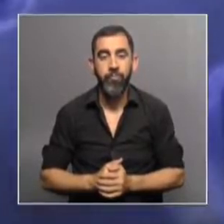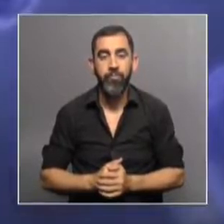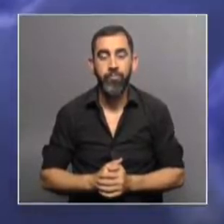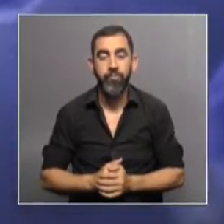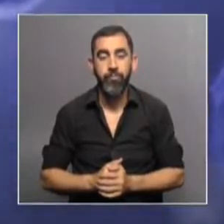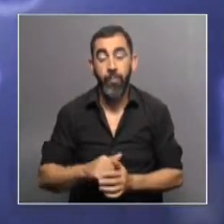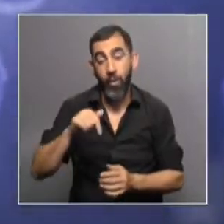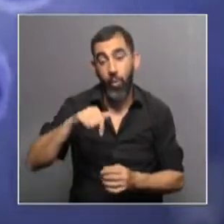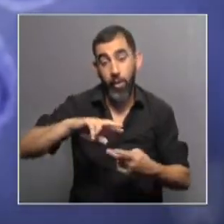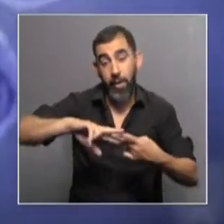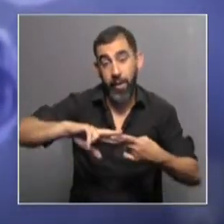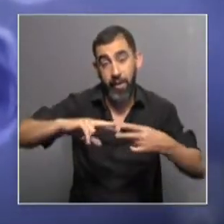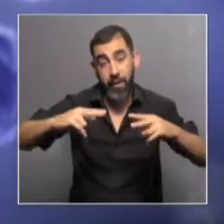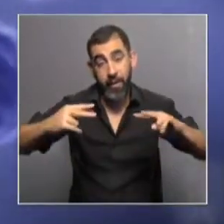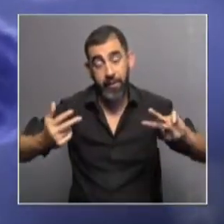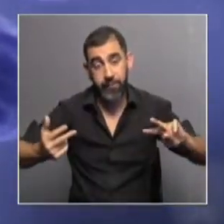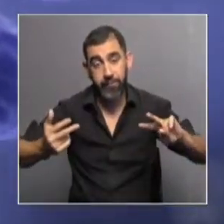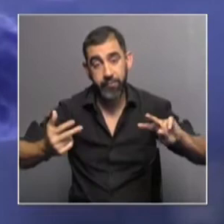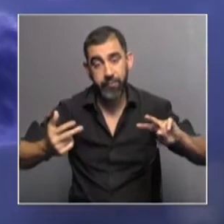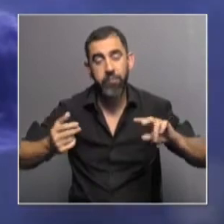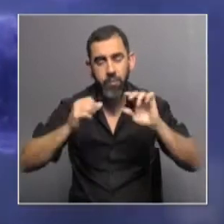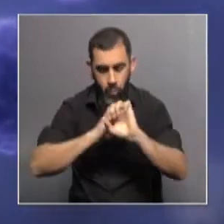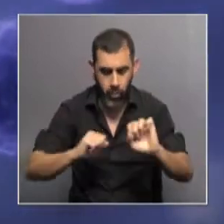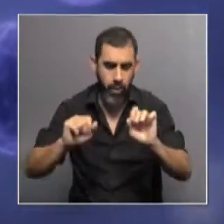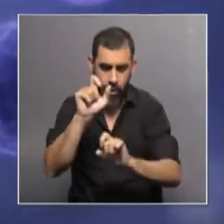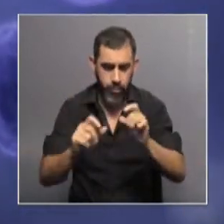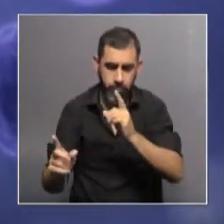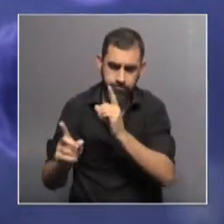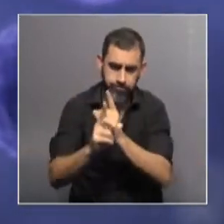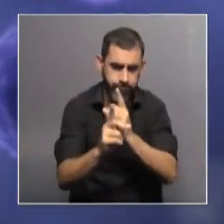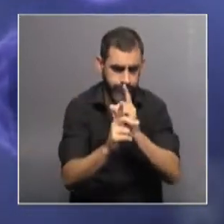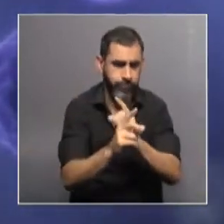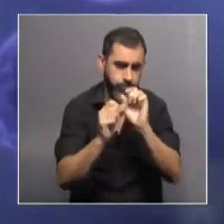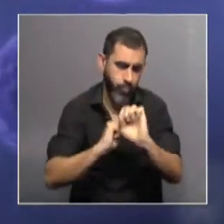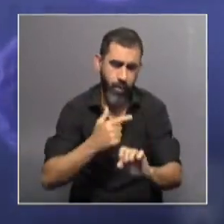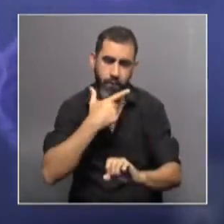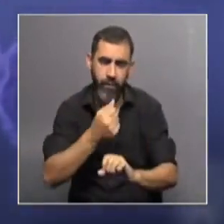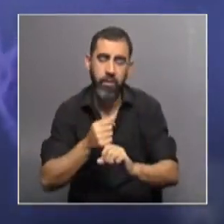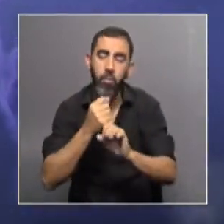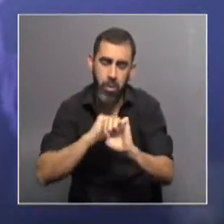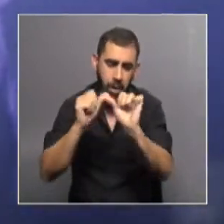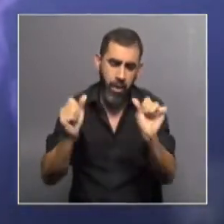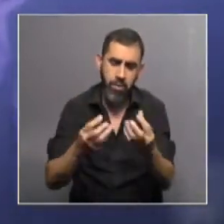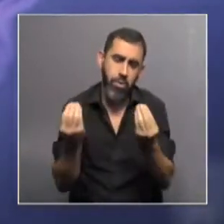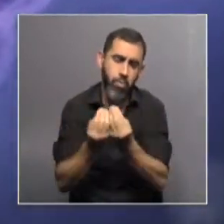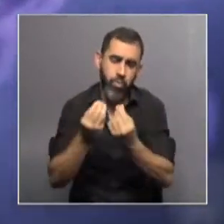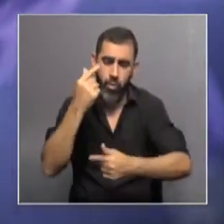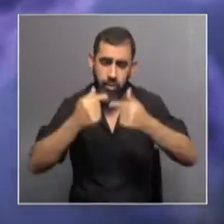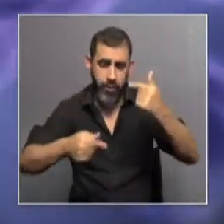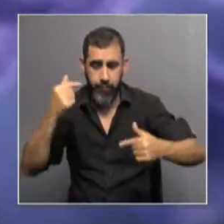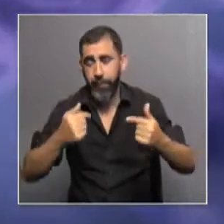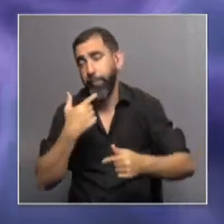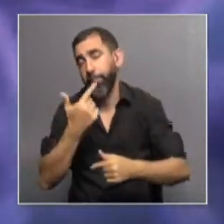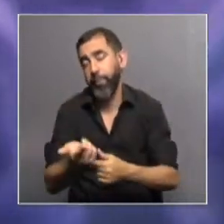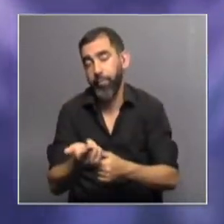Hoy la genética, de alguna manera, está muy al alcance del usuario porque es posible realizar muchos ensayos que van desde